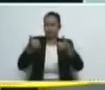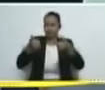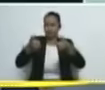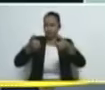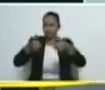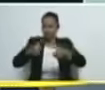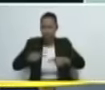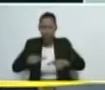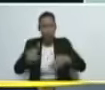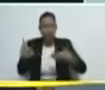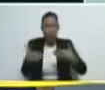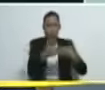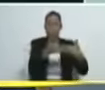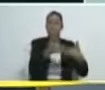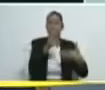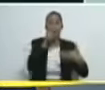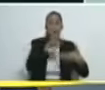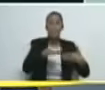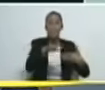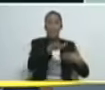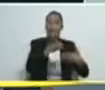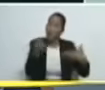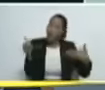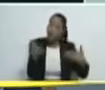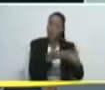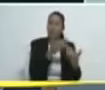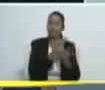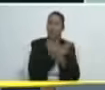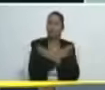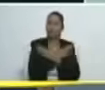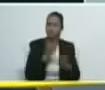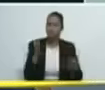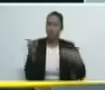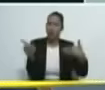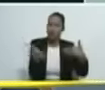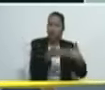pueblo, contra la soberanía, contra la democracia.